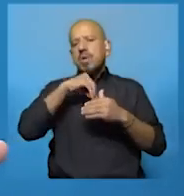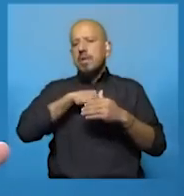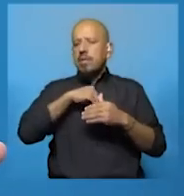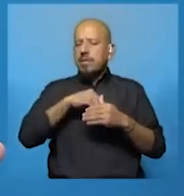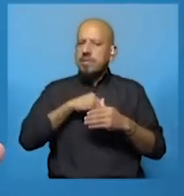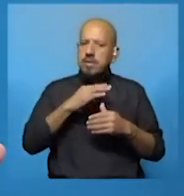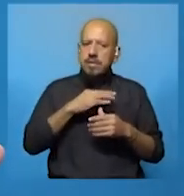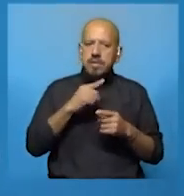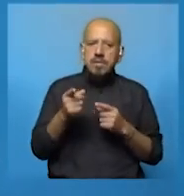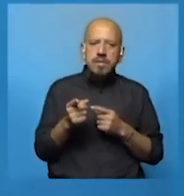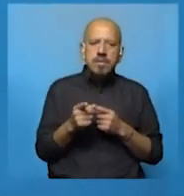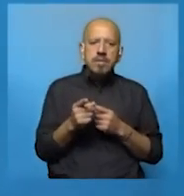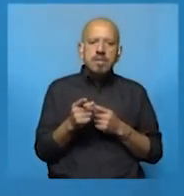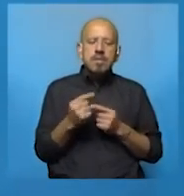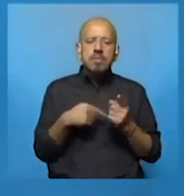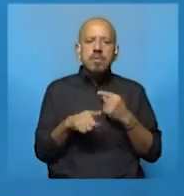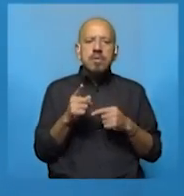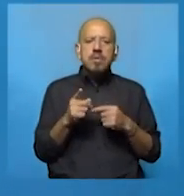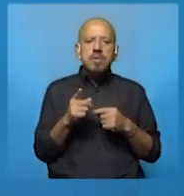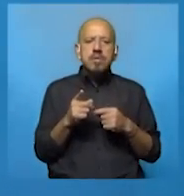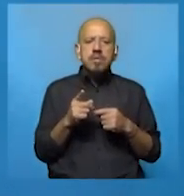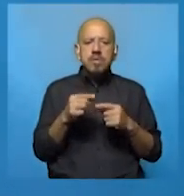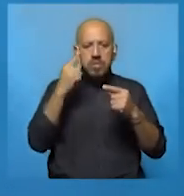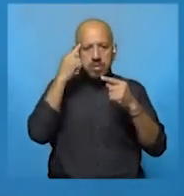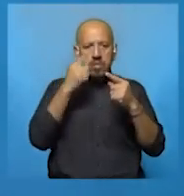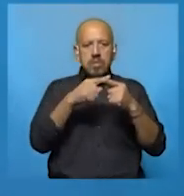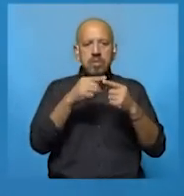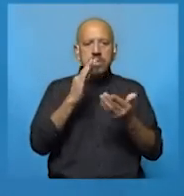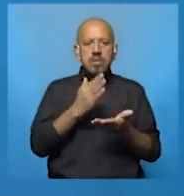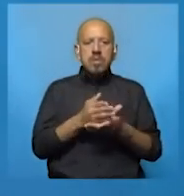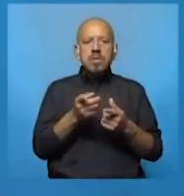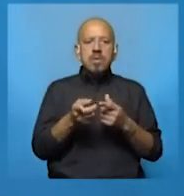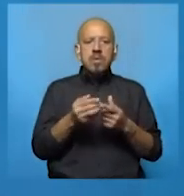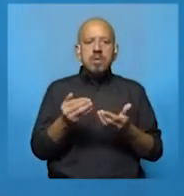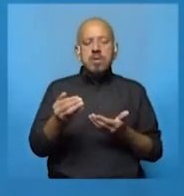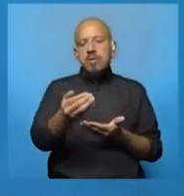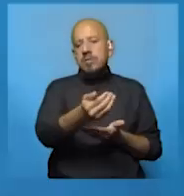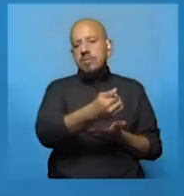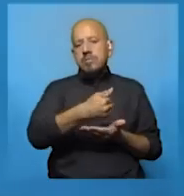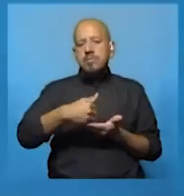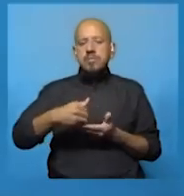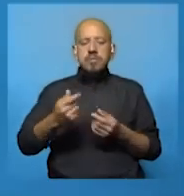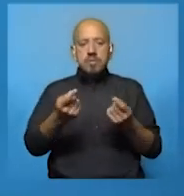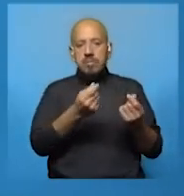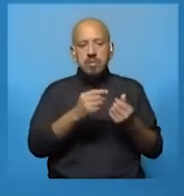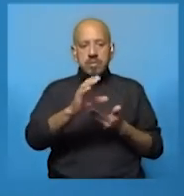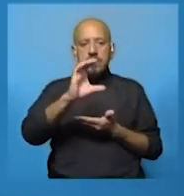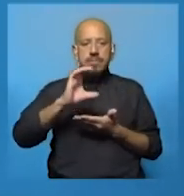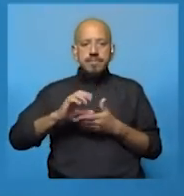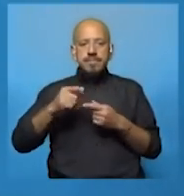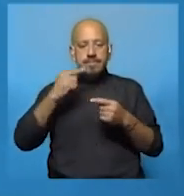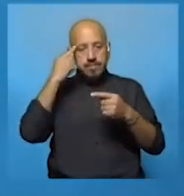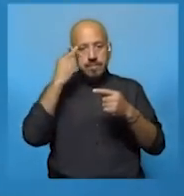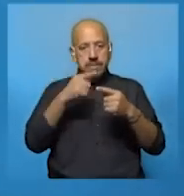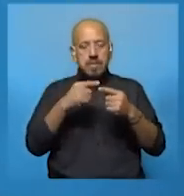nos lleva a otras cosas pero el propósito final es la concentración y acumulación de dinero ese es el objetivo